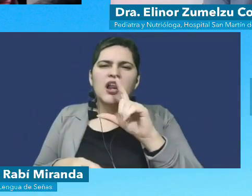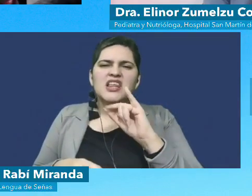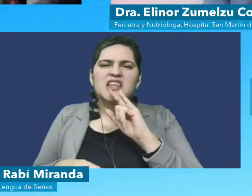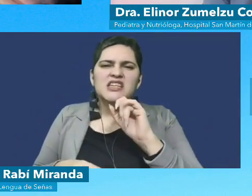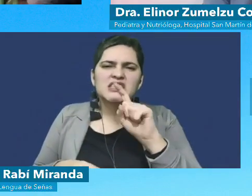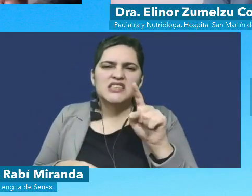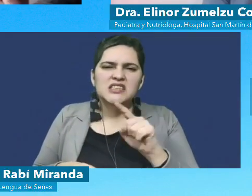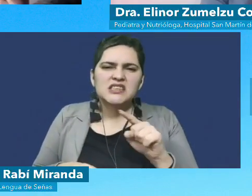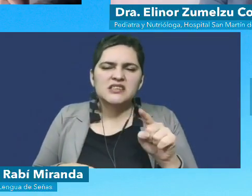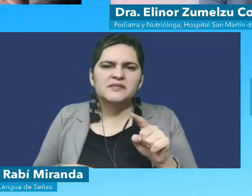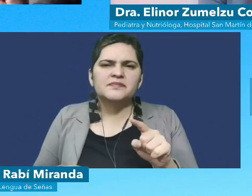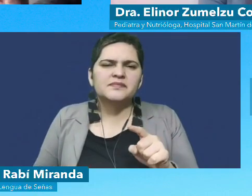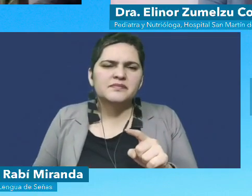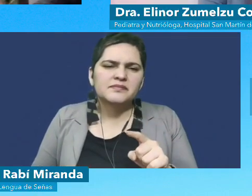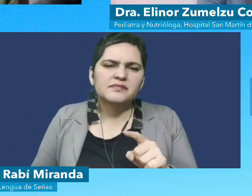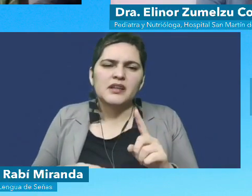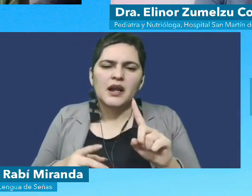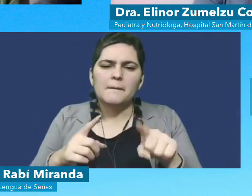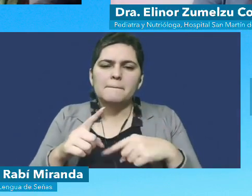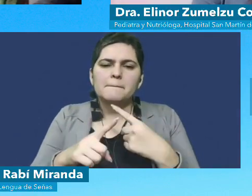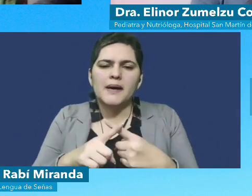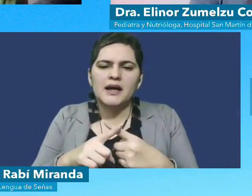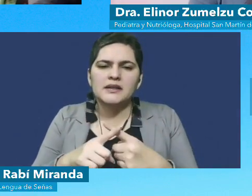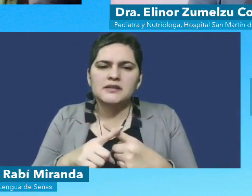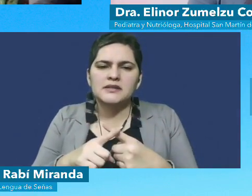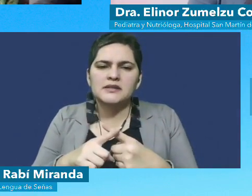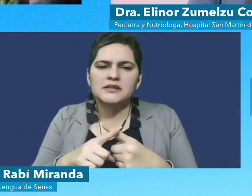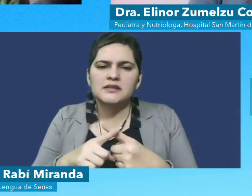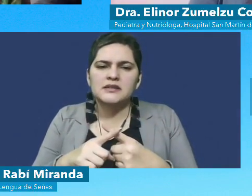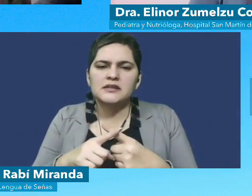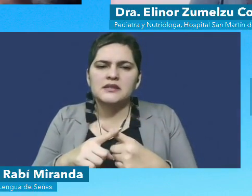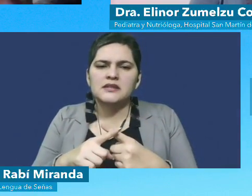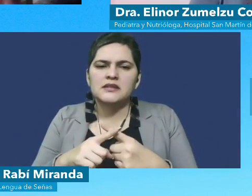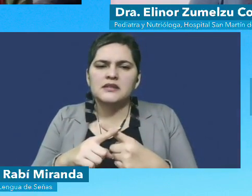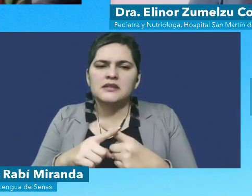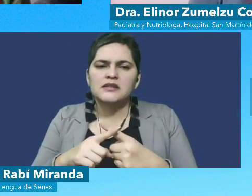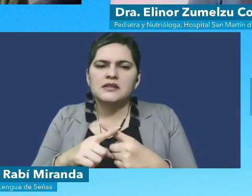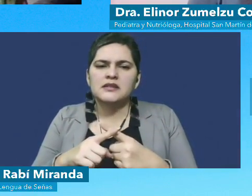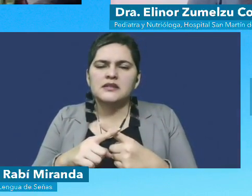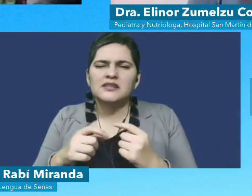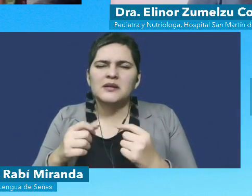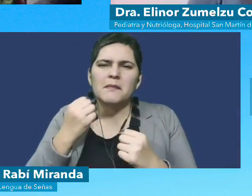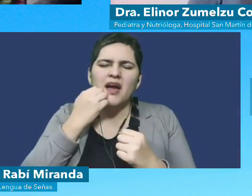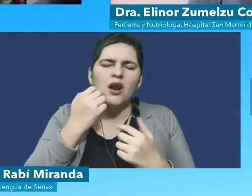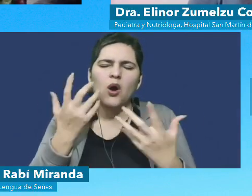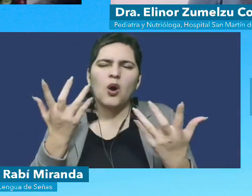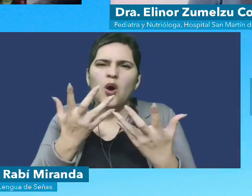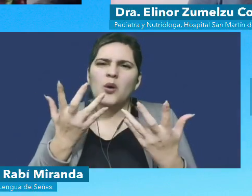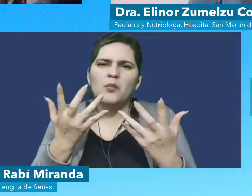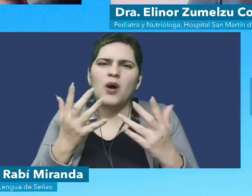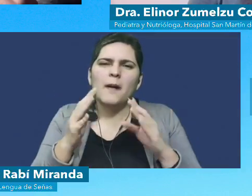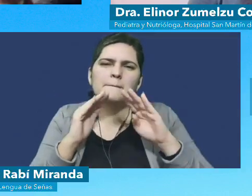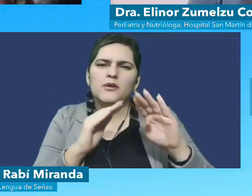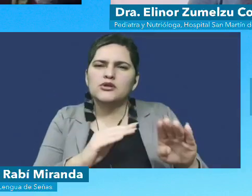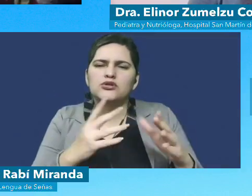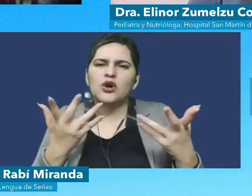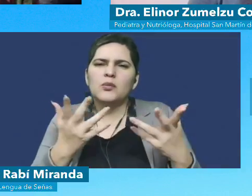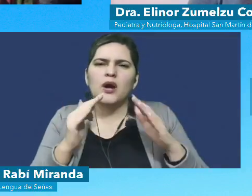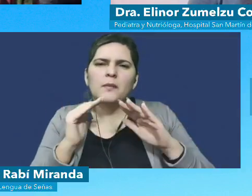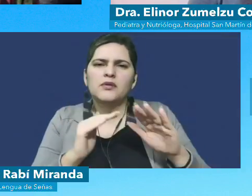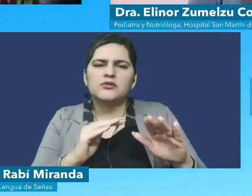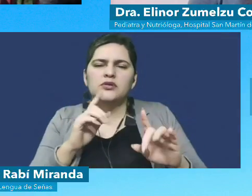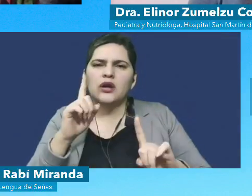Y además le molesta algo, se pega, se da un golpe en su cara, ¿cómo poder apoyarlo? pero hay personas que refieren